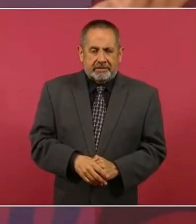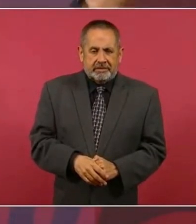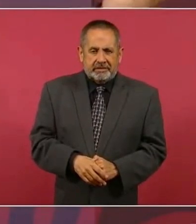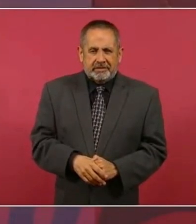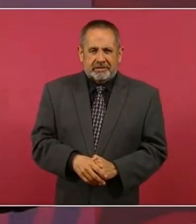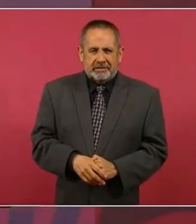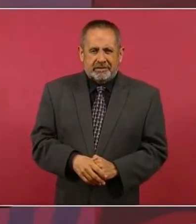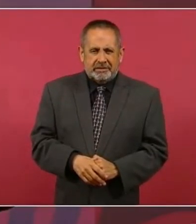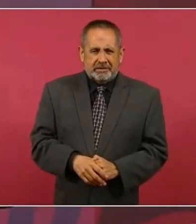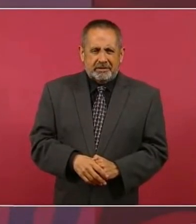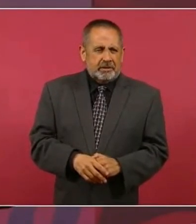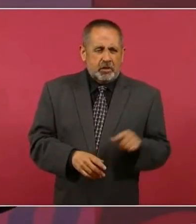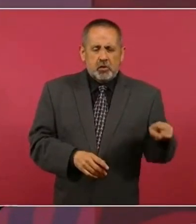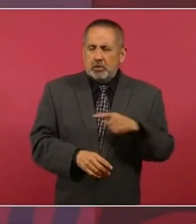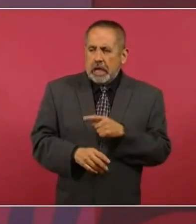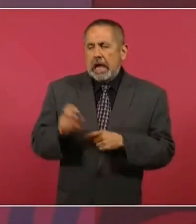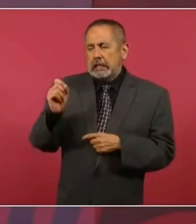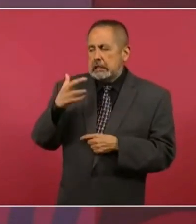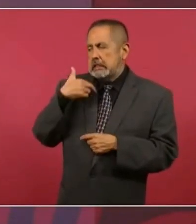Porque ¿cómo me van a aceptar?